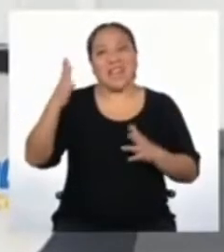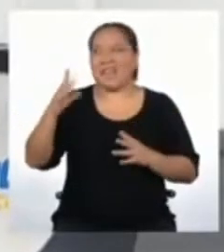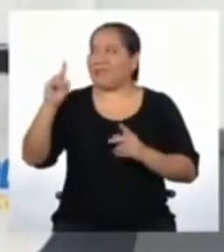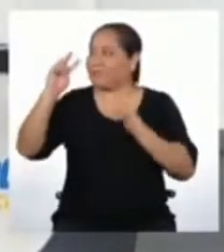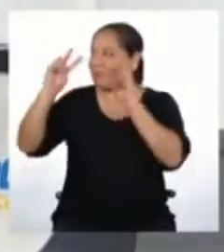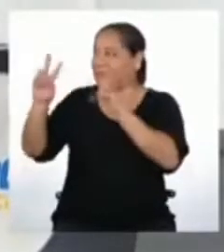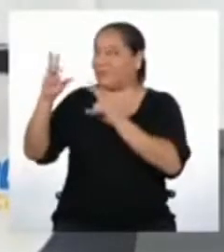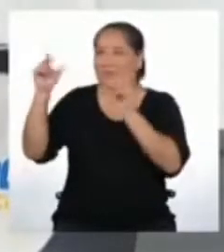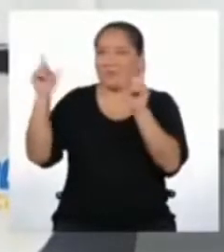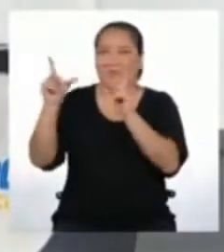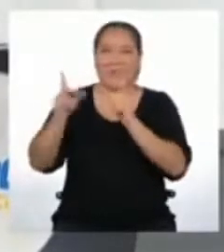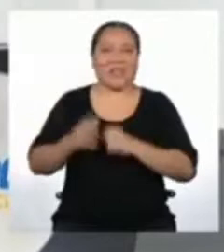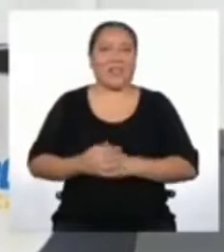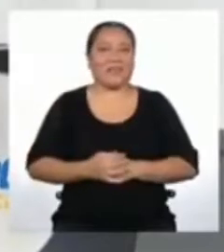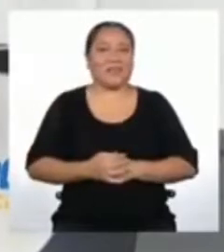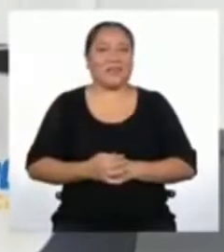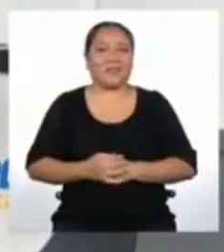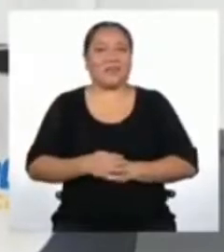su pantalla.